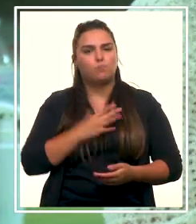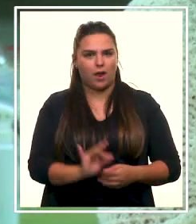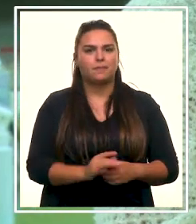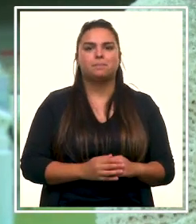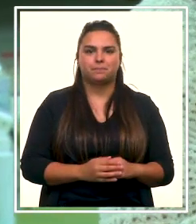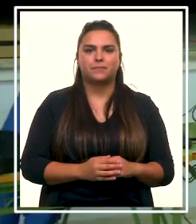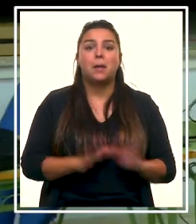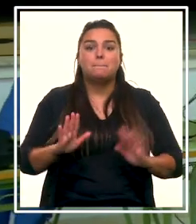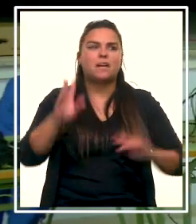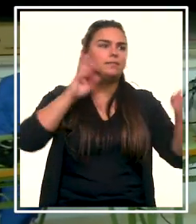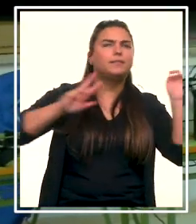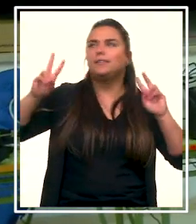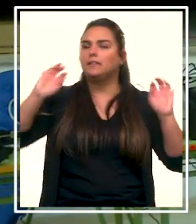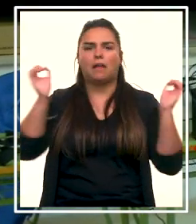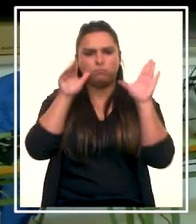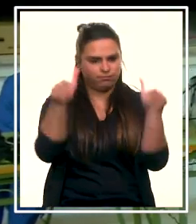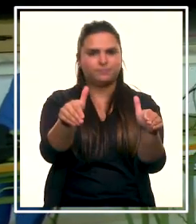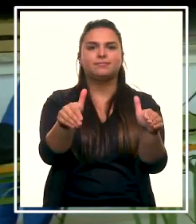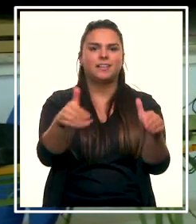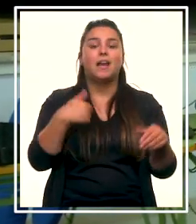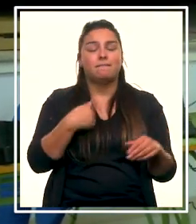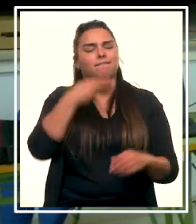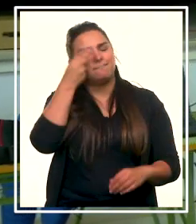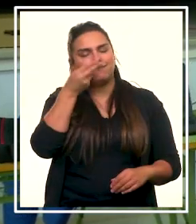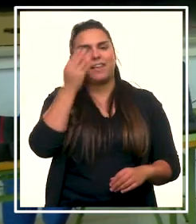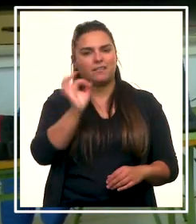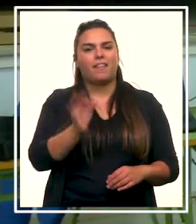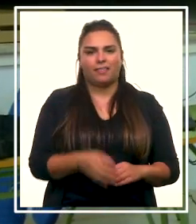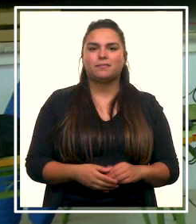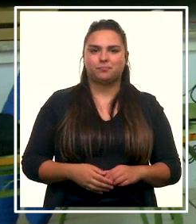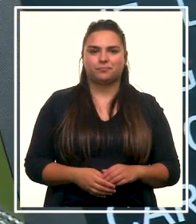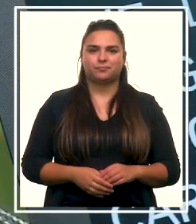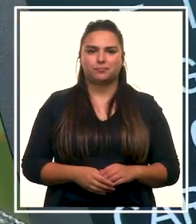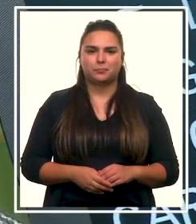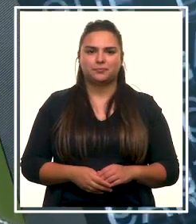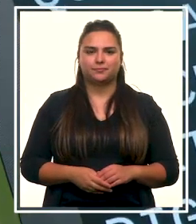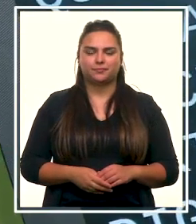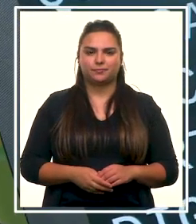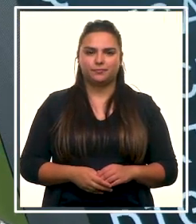ninguna distracción ni nada. Entonces me resulta muy interesante, la verdad.